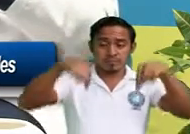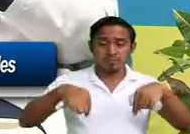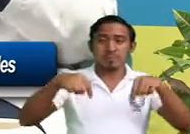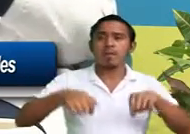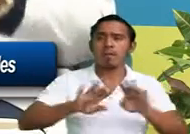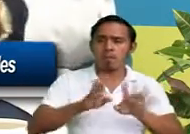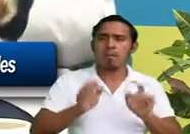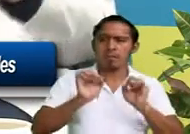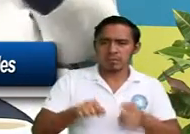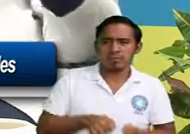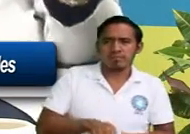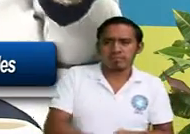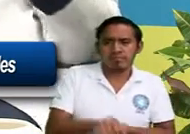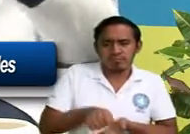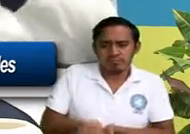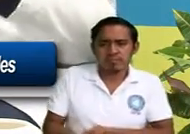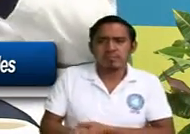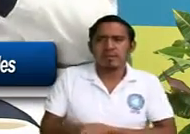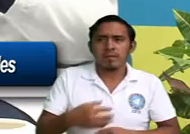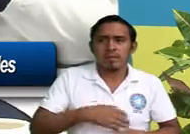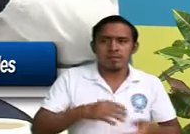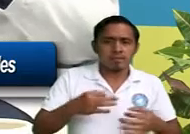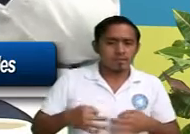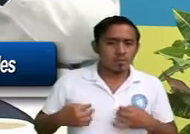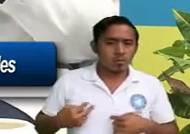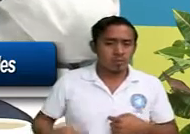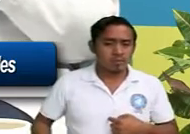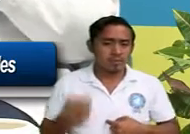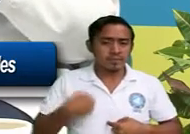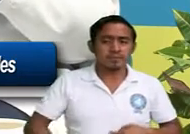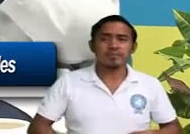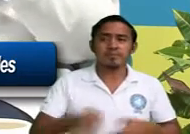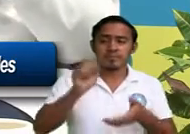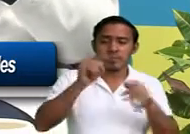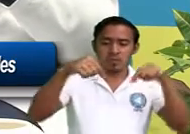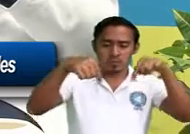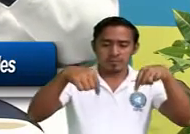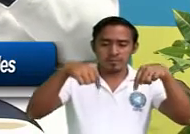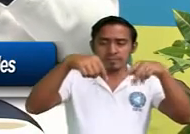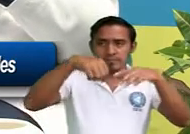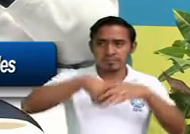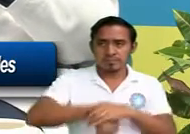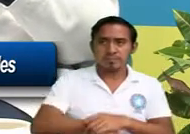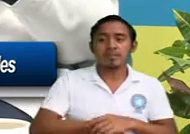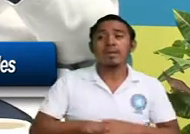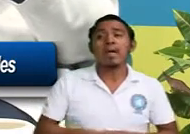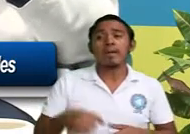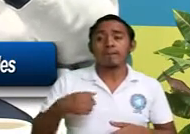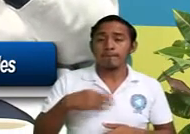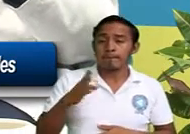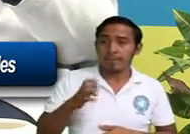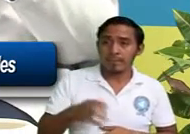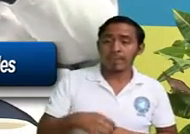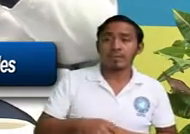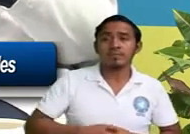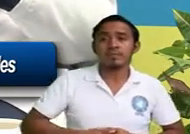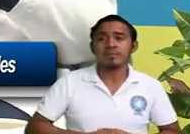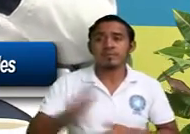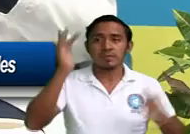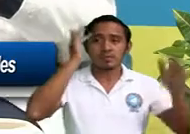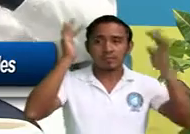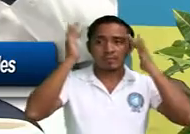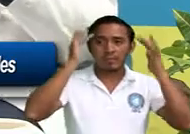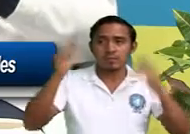la paciente, si las condiciones de ella y de los bebitos están bien. Cuando ya tenemos un feto que falleció, ya nos